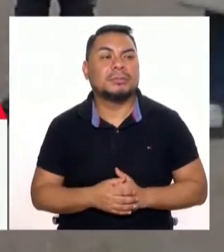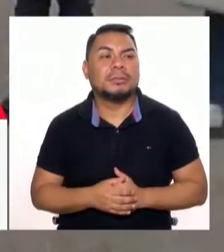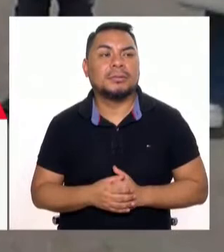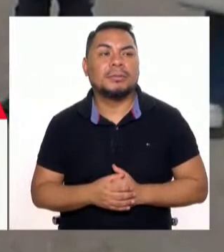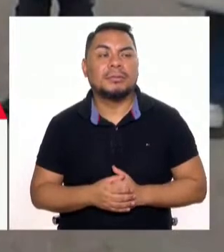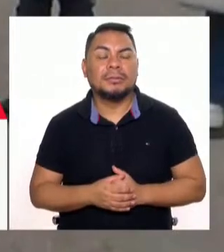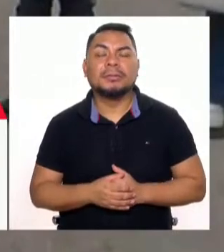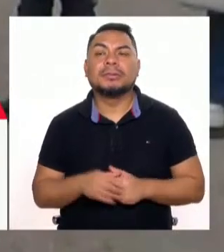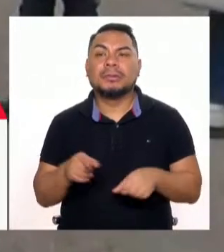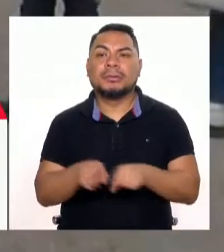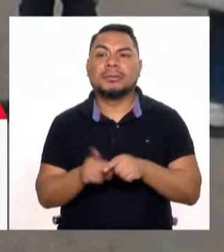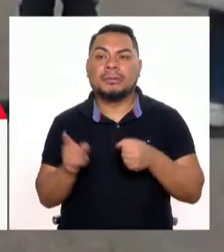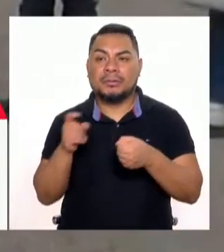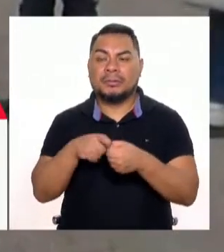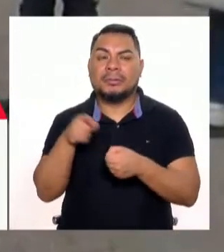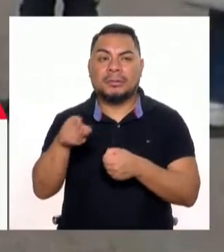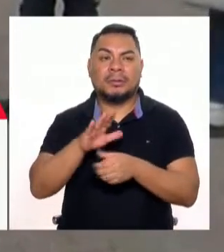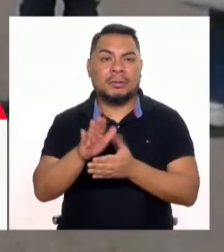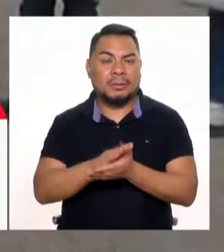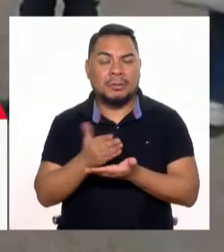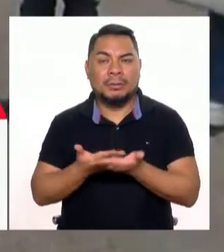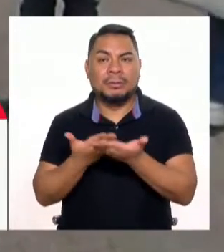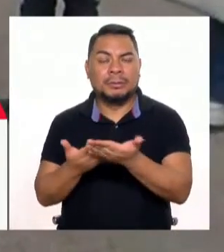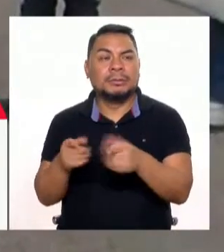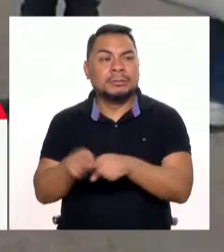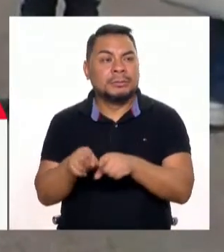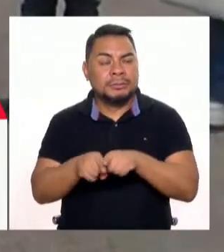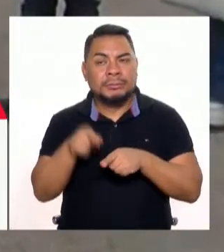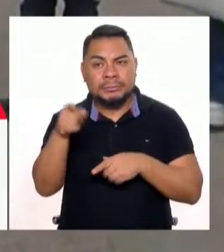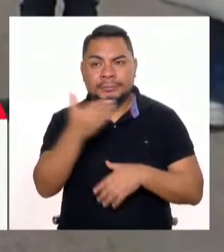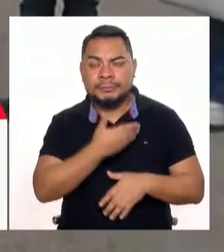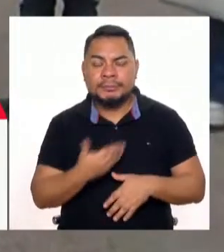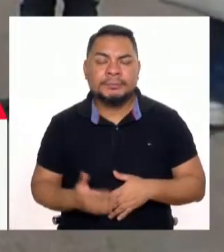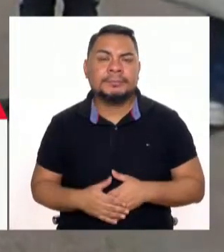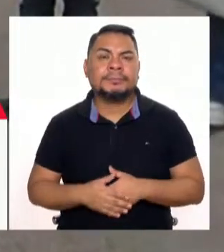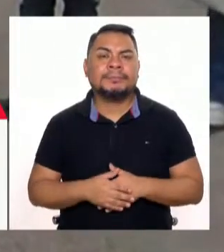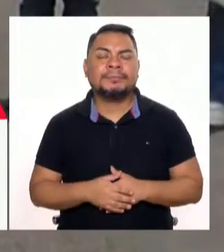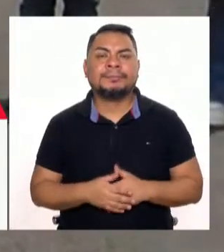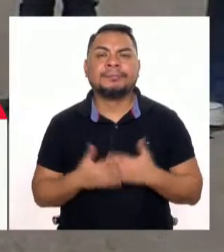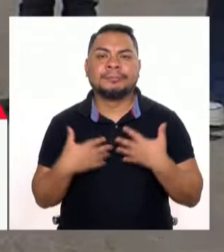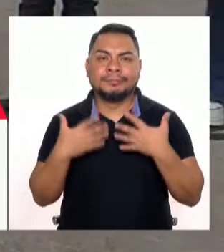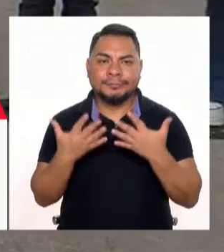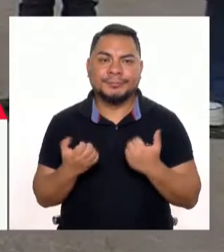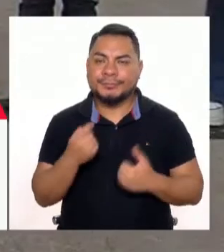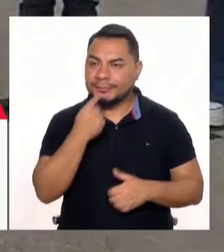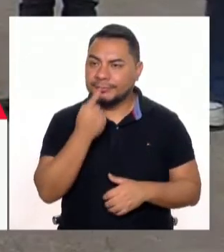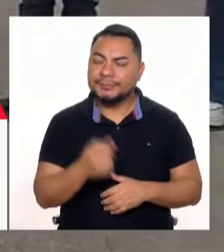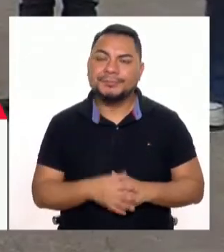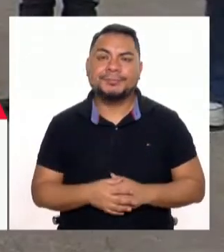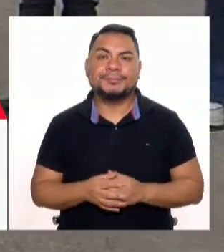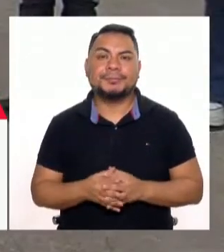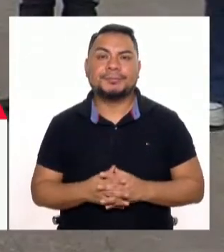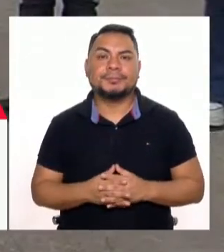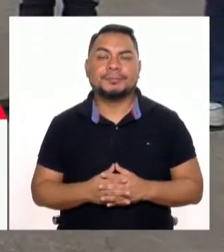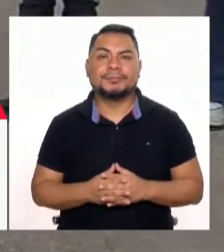también está incluido la provincialización señora presidenta y quiero decirles